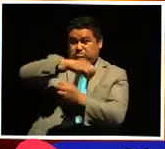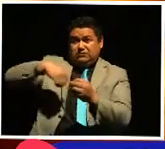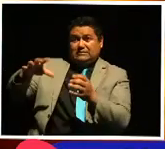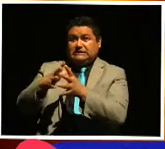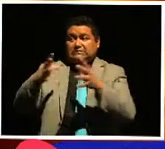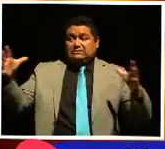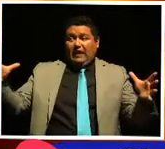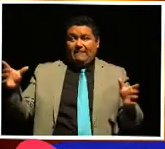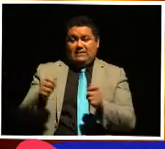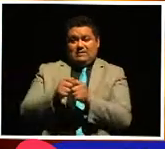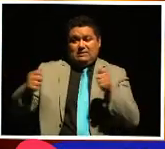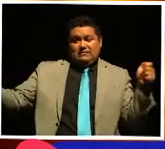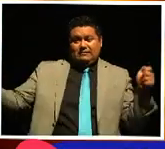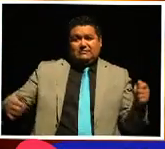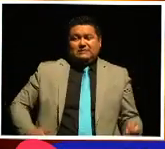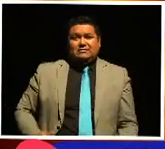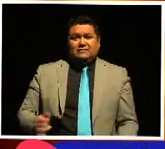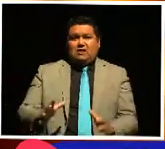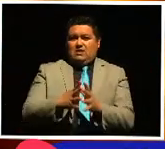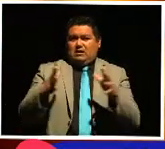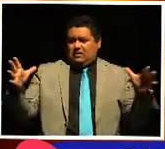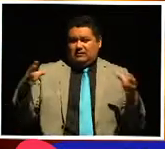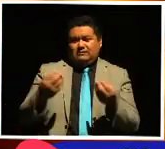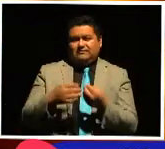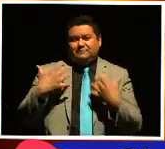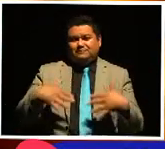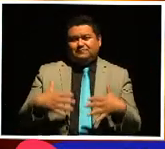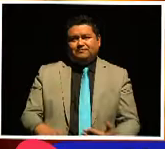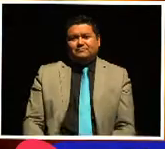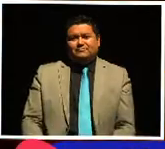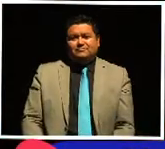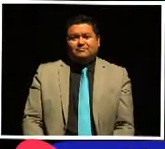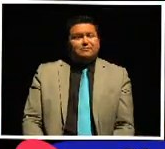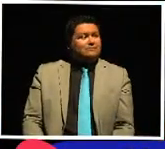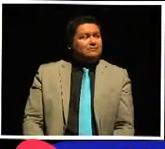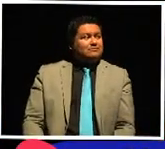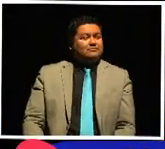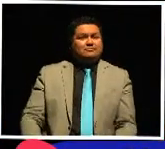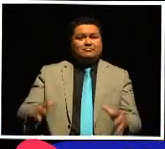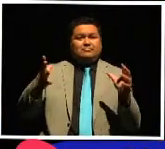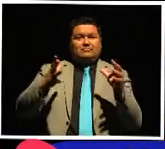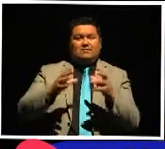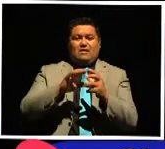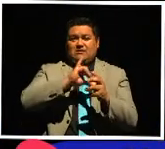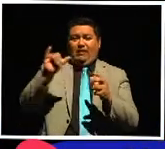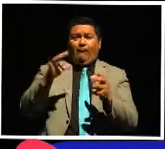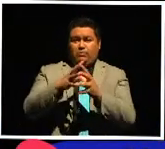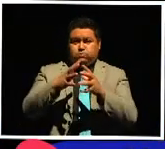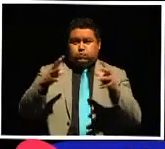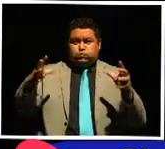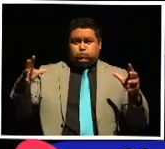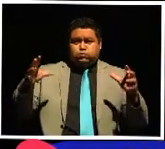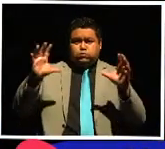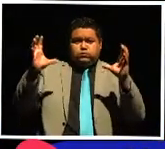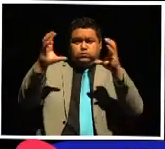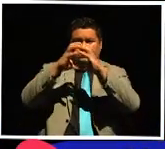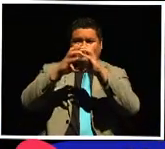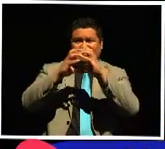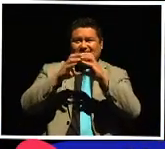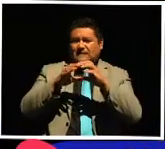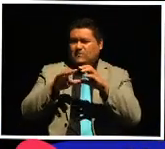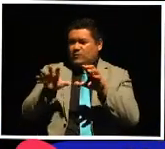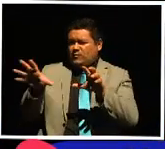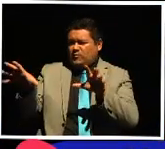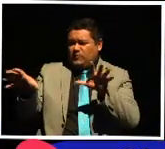Porque la sombra, este radio de Schwarzschild, el evento de horizontes, se escalan con la masa del agujero negro. Y eso es un agujero negro muy masivo,